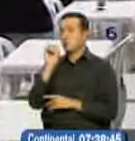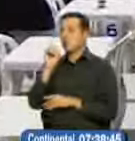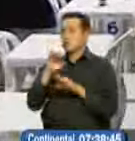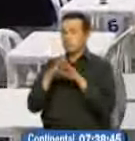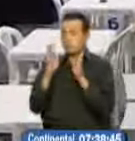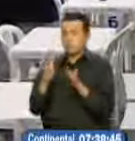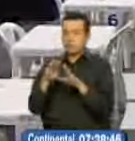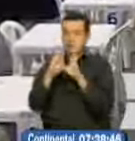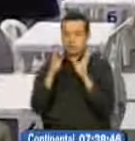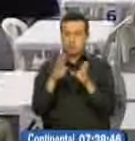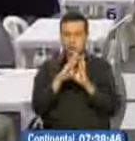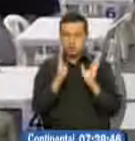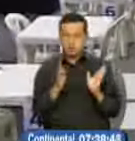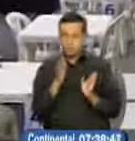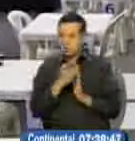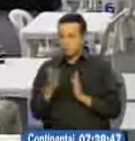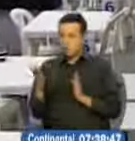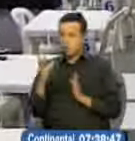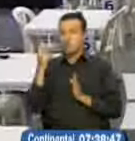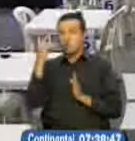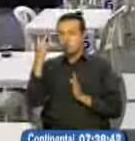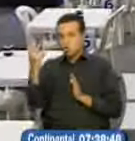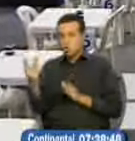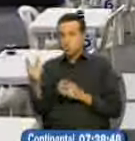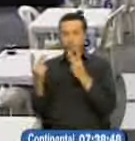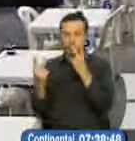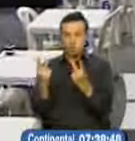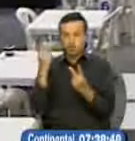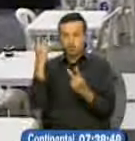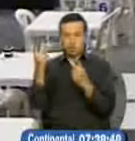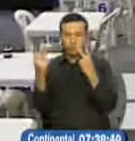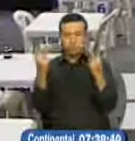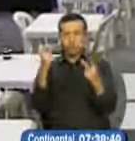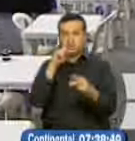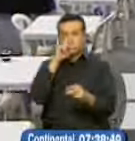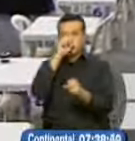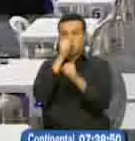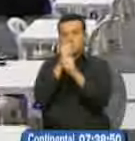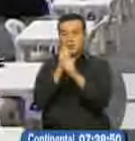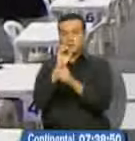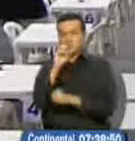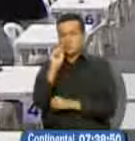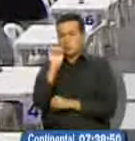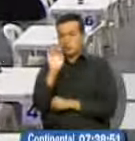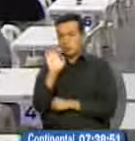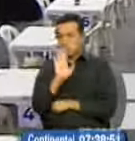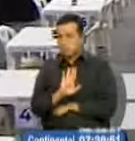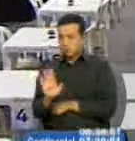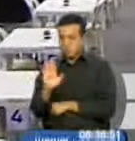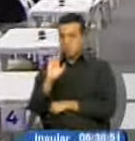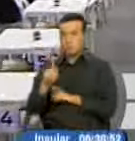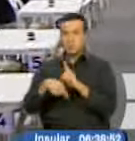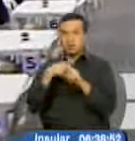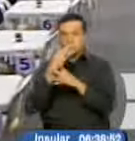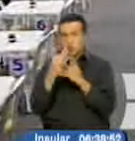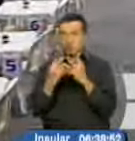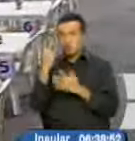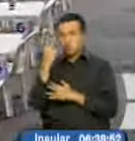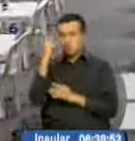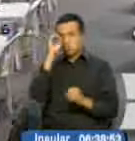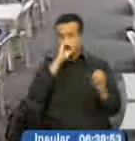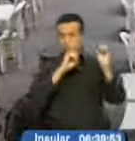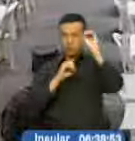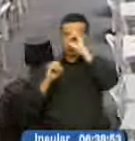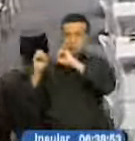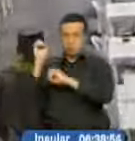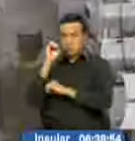que se han distribuido y en cada mesa estarán dos funcionarios electorales, los cuales darán el proceso de reconteo. Adicional a eso podrán estar dos observadores, los